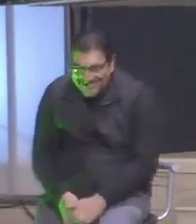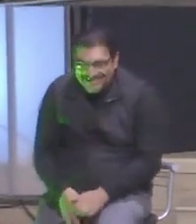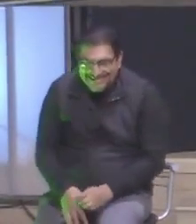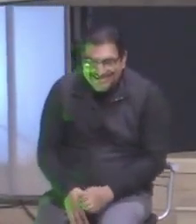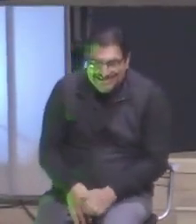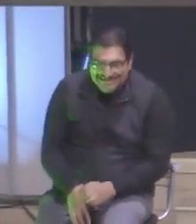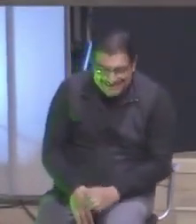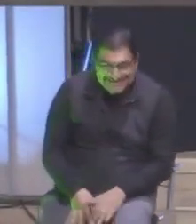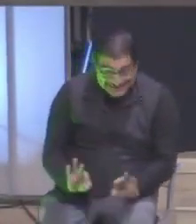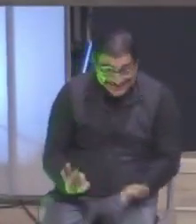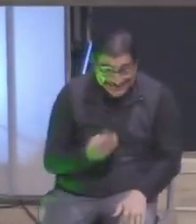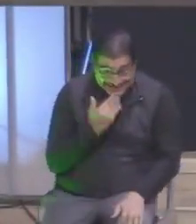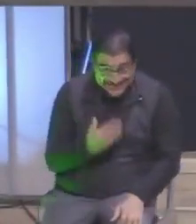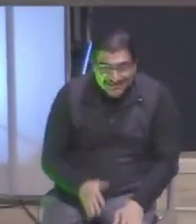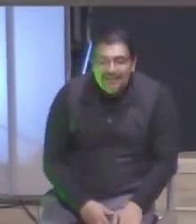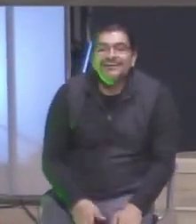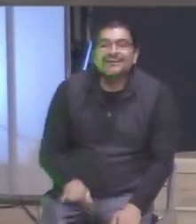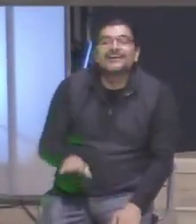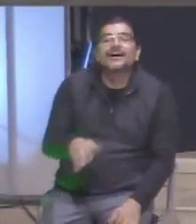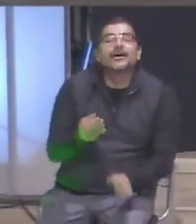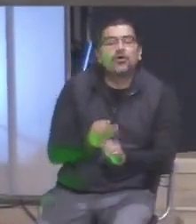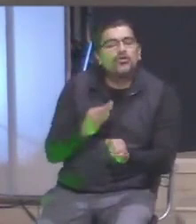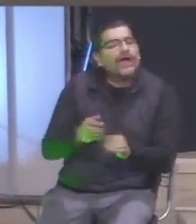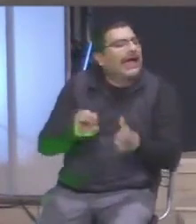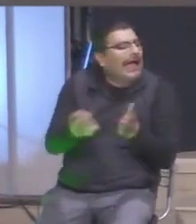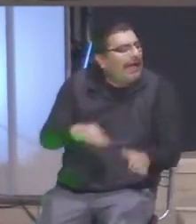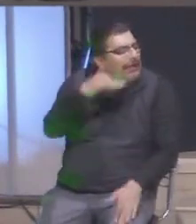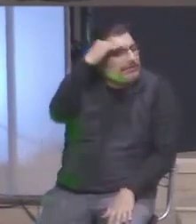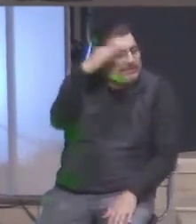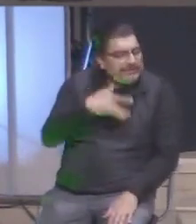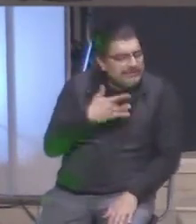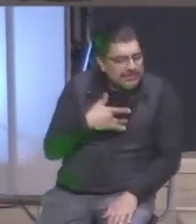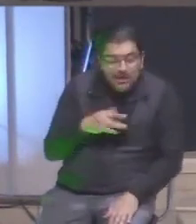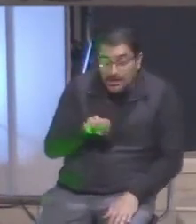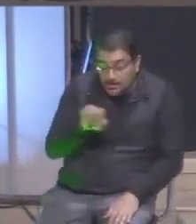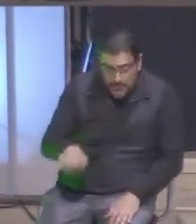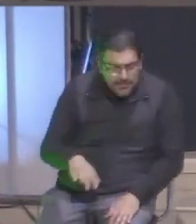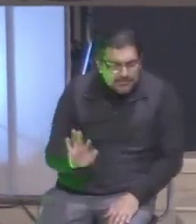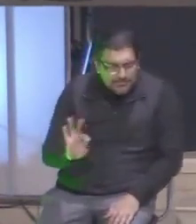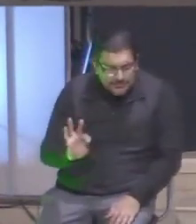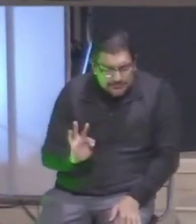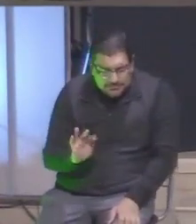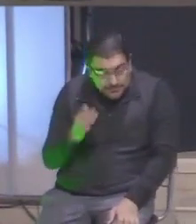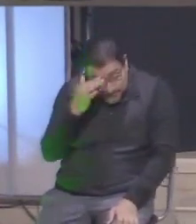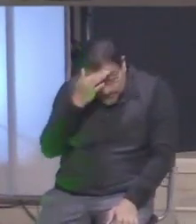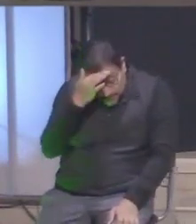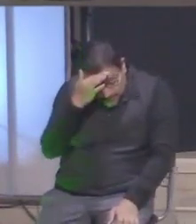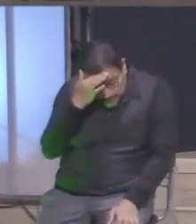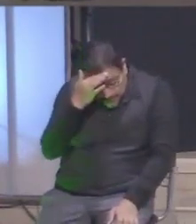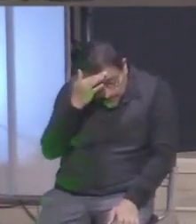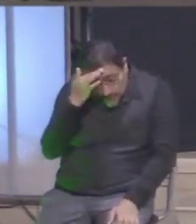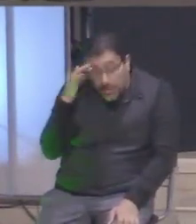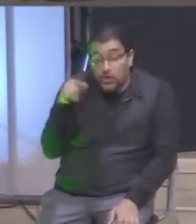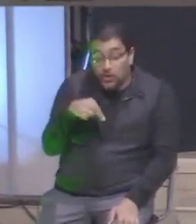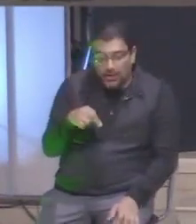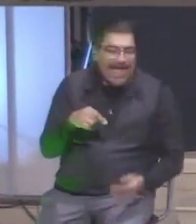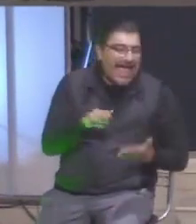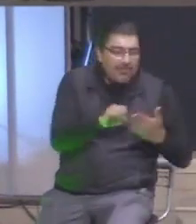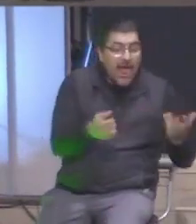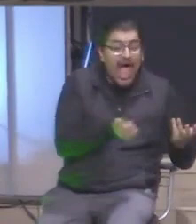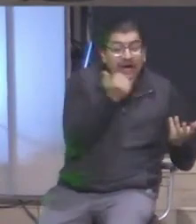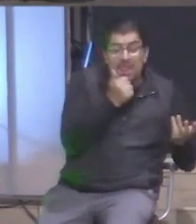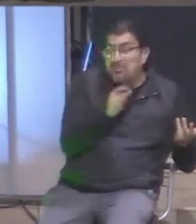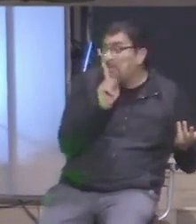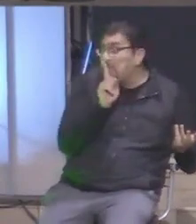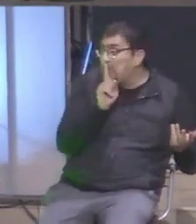iglesia yo me hubiese preguntado si Qué pasa si ese estudiante de profeta no no hubiese